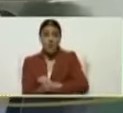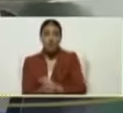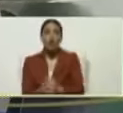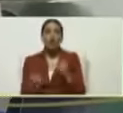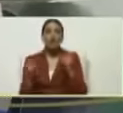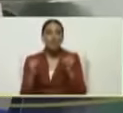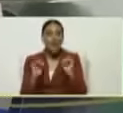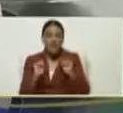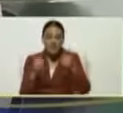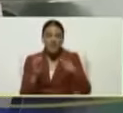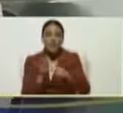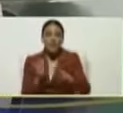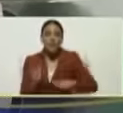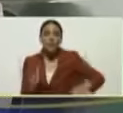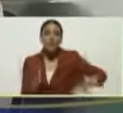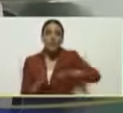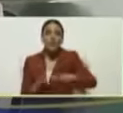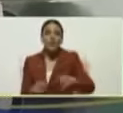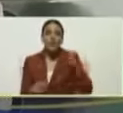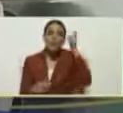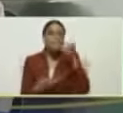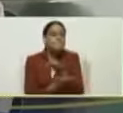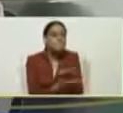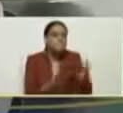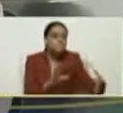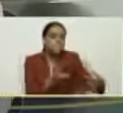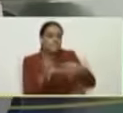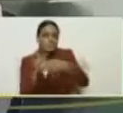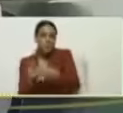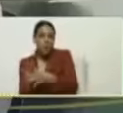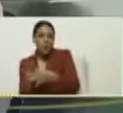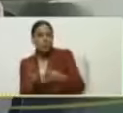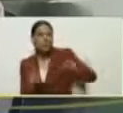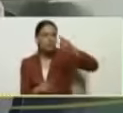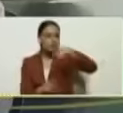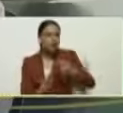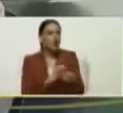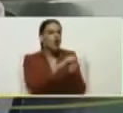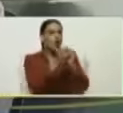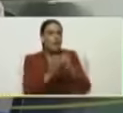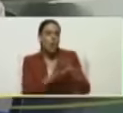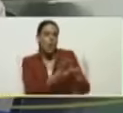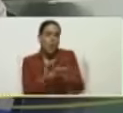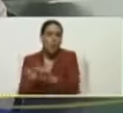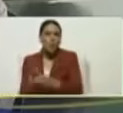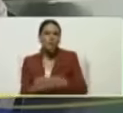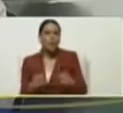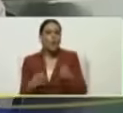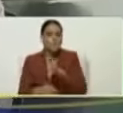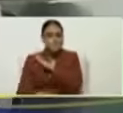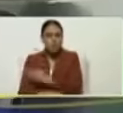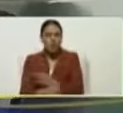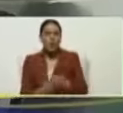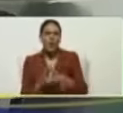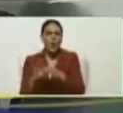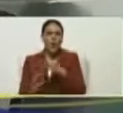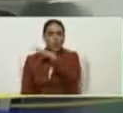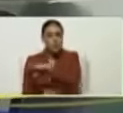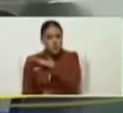venir de la mano de la gente que trabaja, del pueblo de base, del poder popular, del poder comunero.